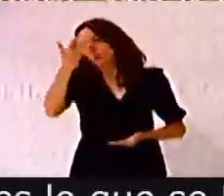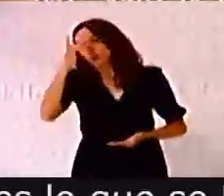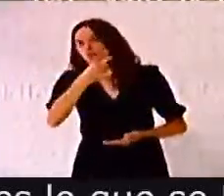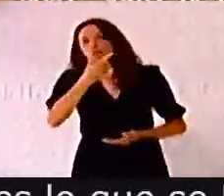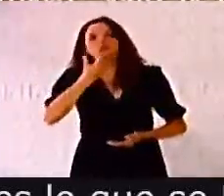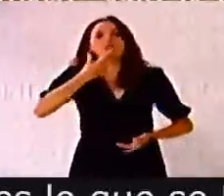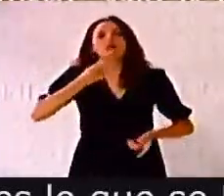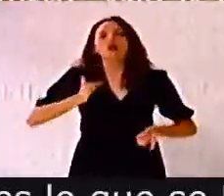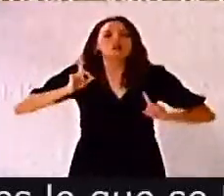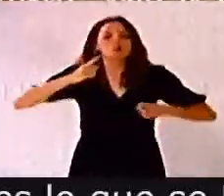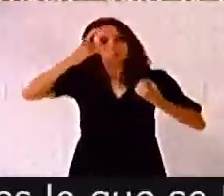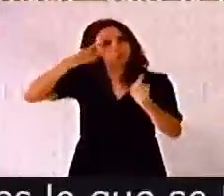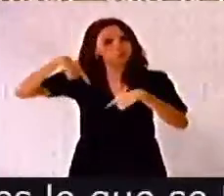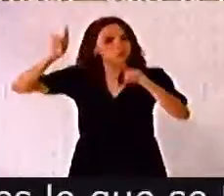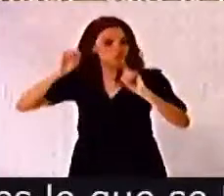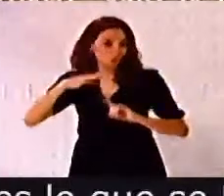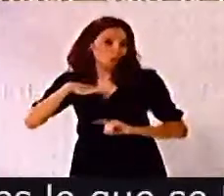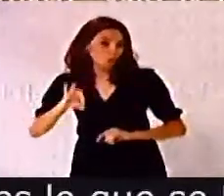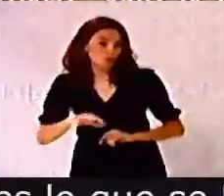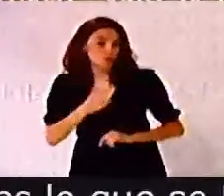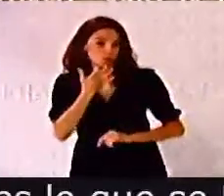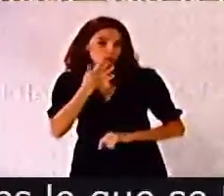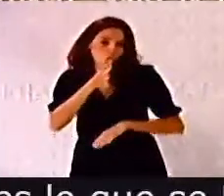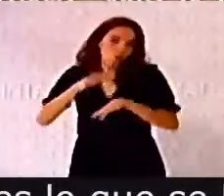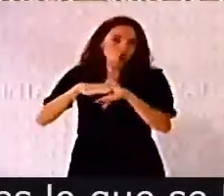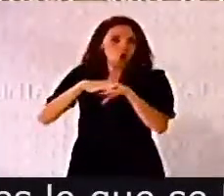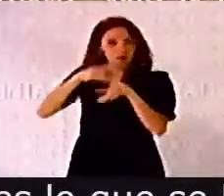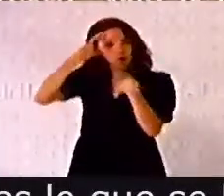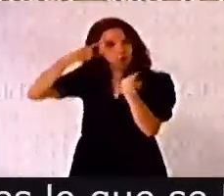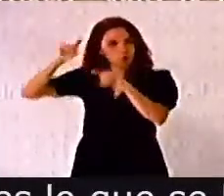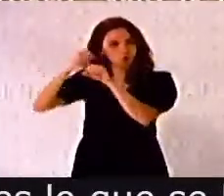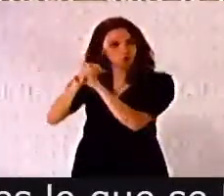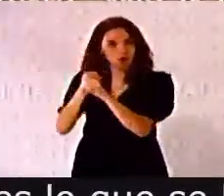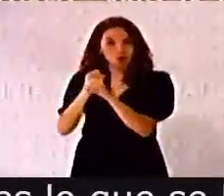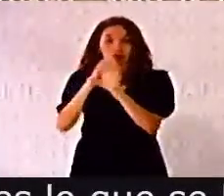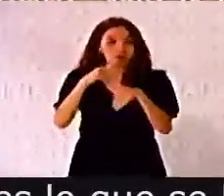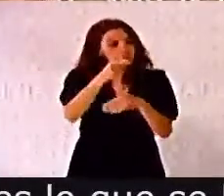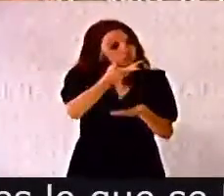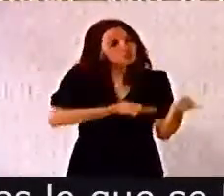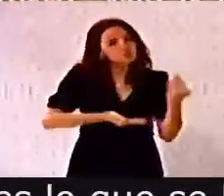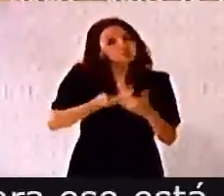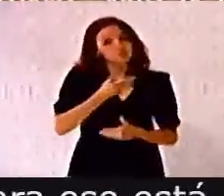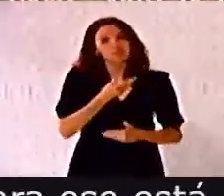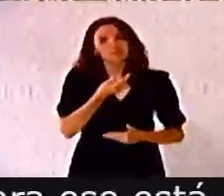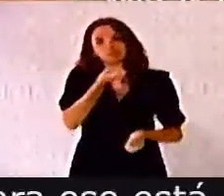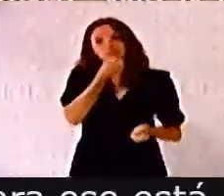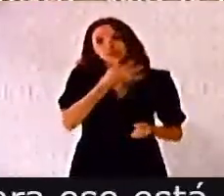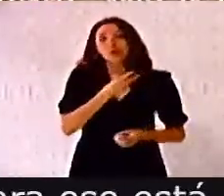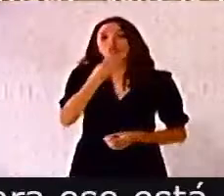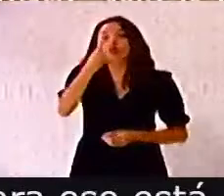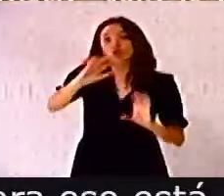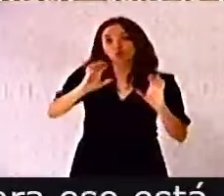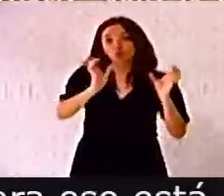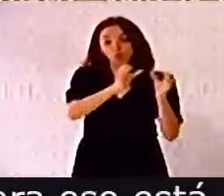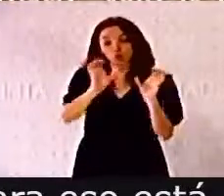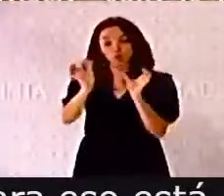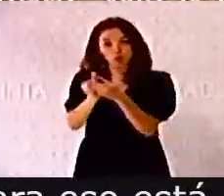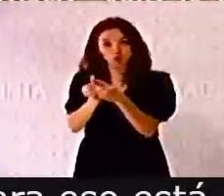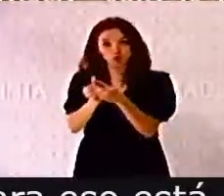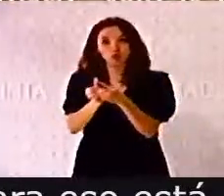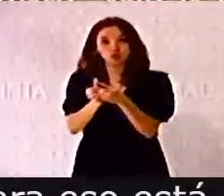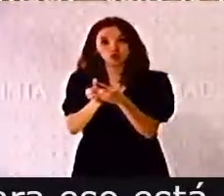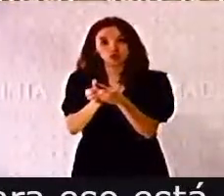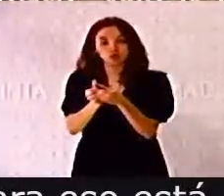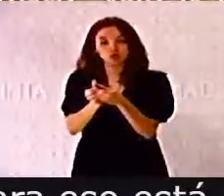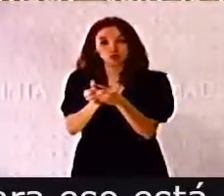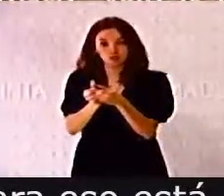oye, pues cargaros vosotros, el gobierno que para eso está, ¿no? Se ha colaborado y luego hay 2 grupos como es los de